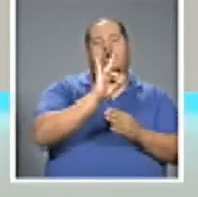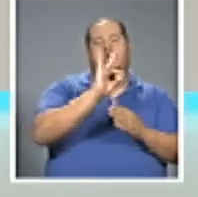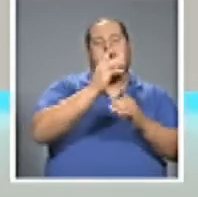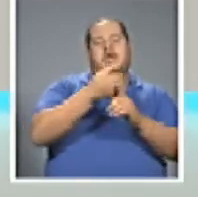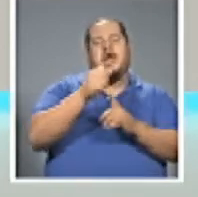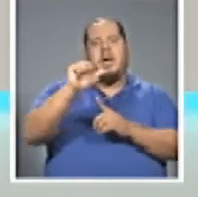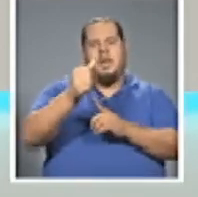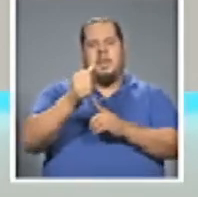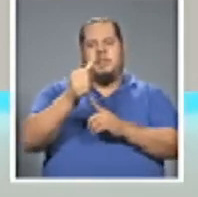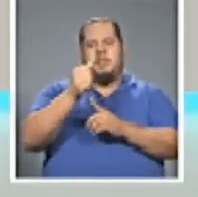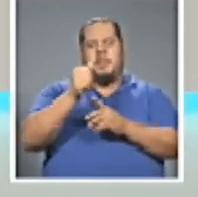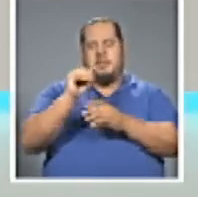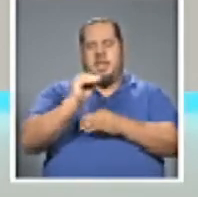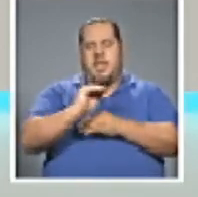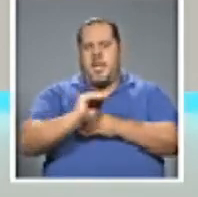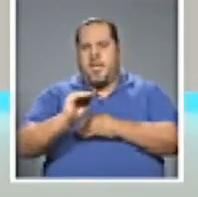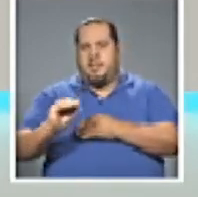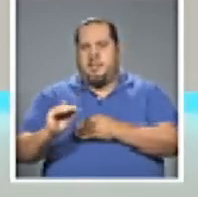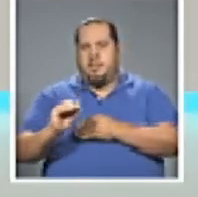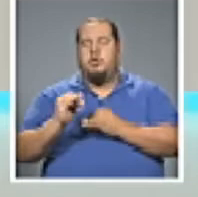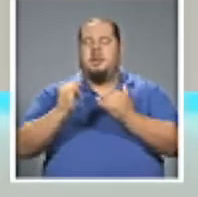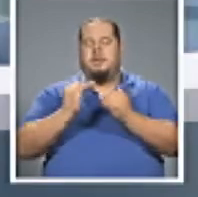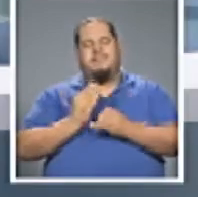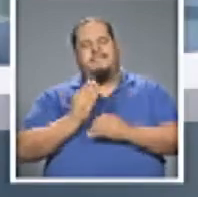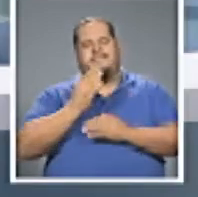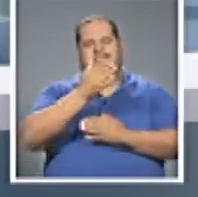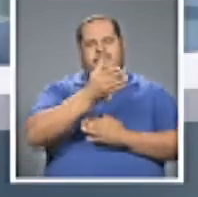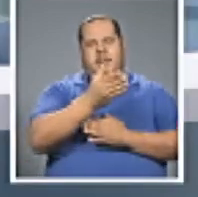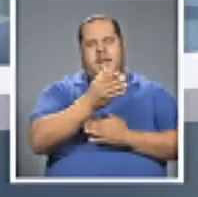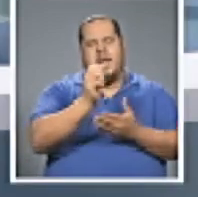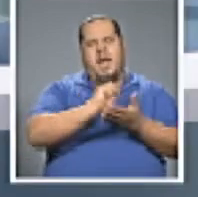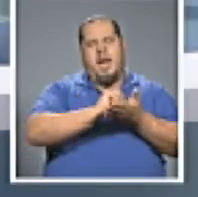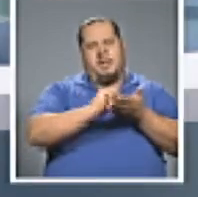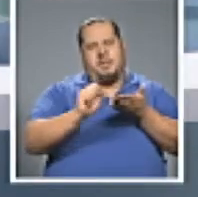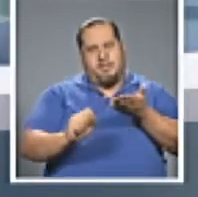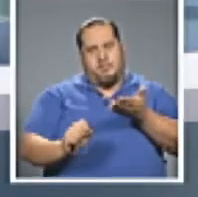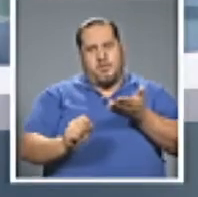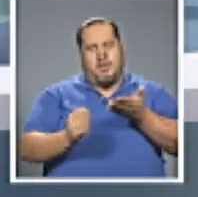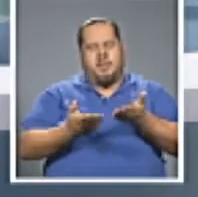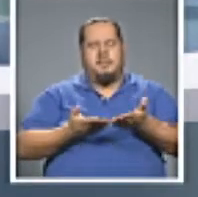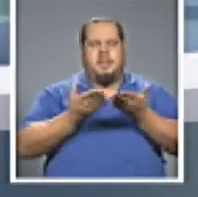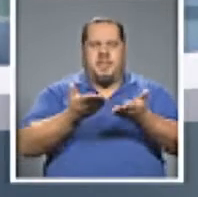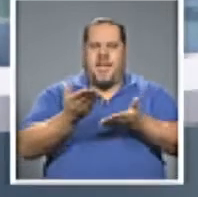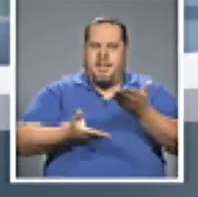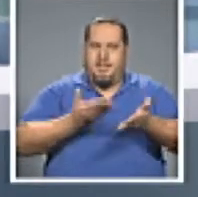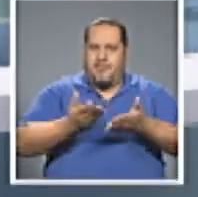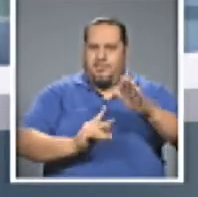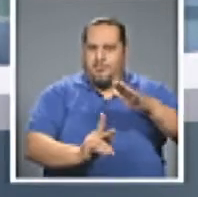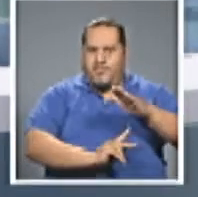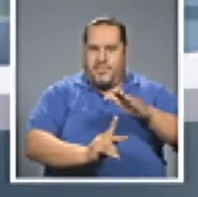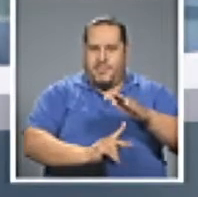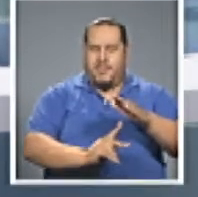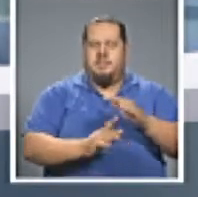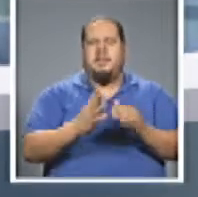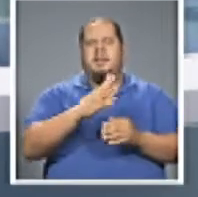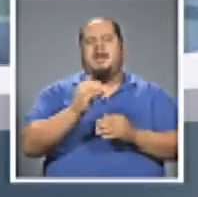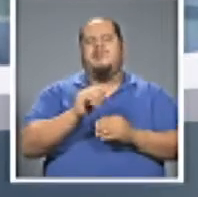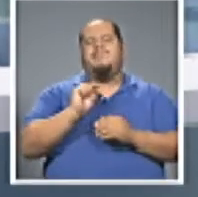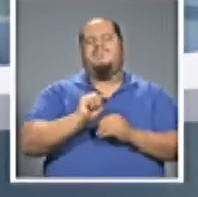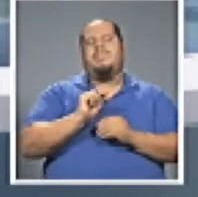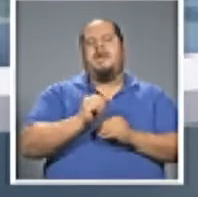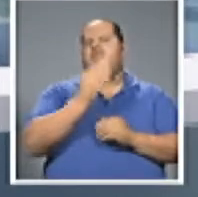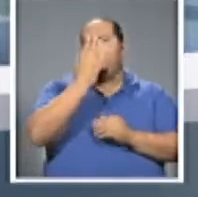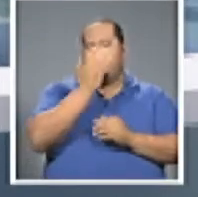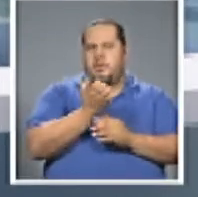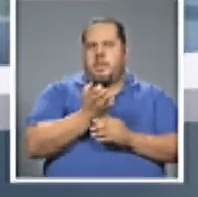8 de cada 10 niños de edad preescolar ya están asistiendo a las escuelas que brindan el servicio preescolar, y eso se